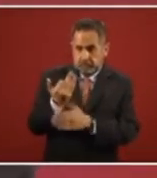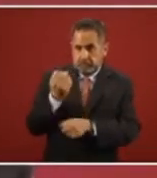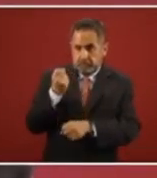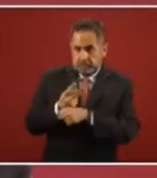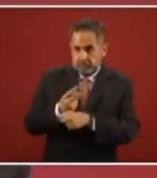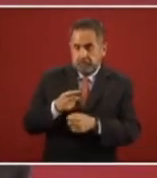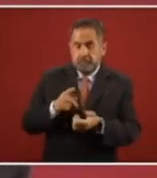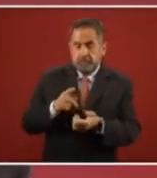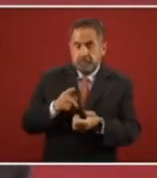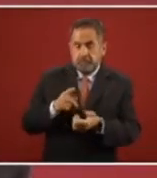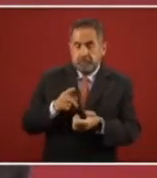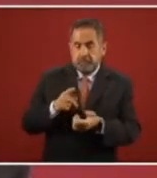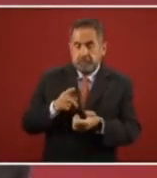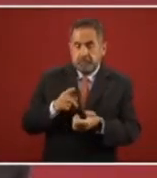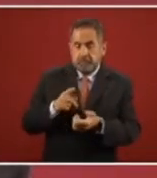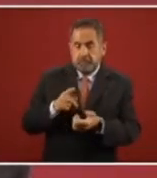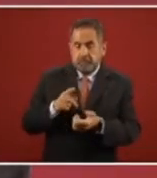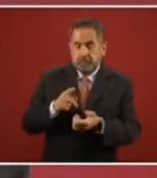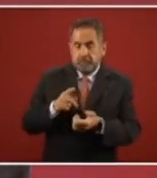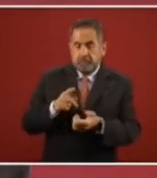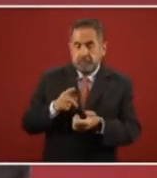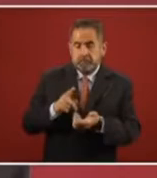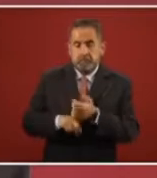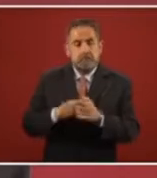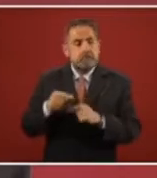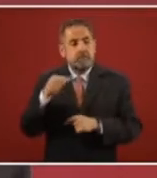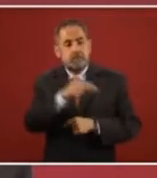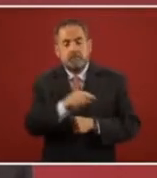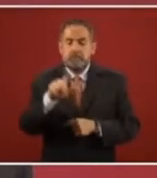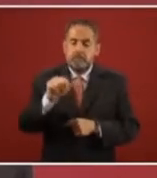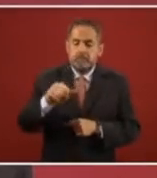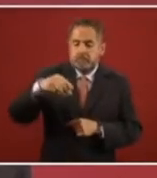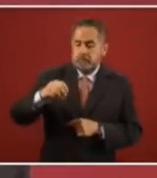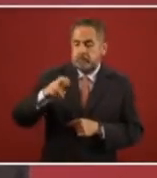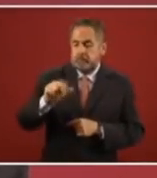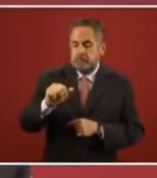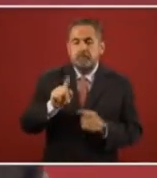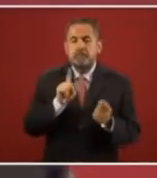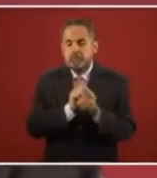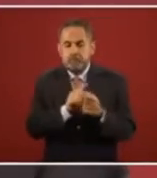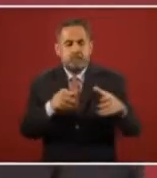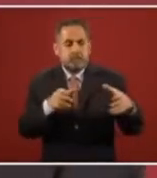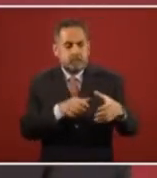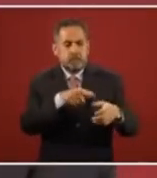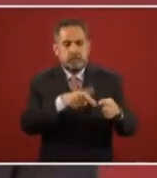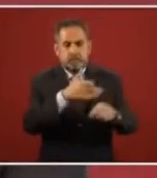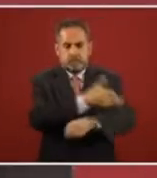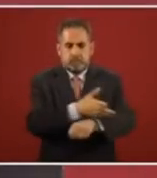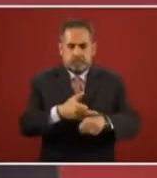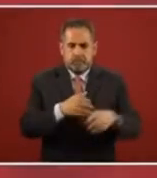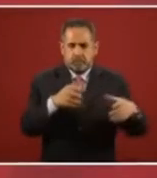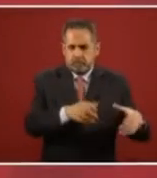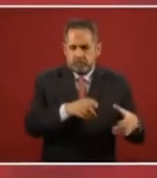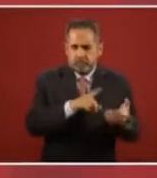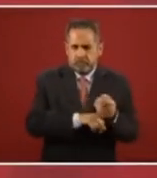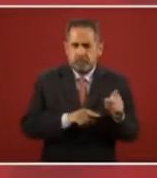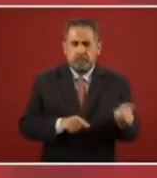amor en el amor nos vamos a reunir con la familia